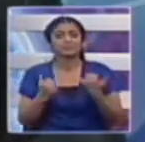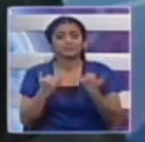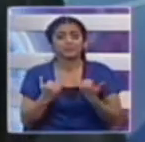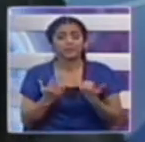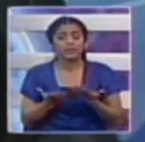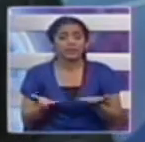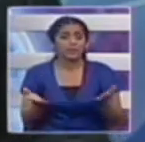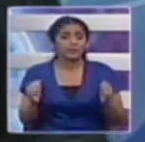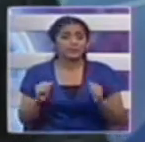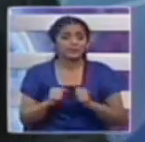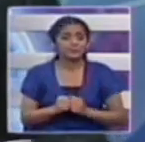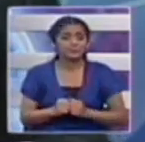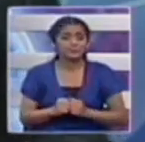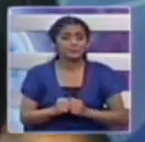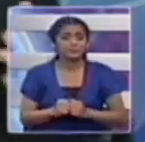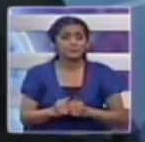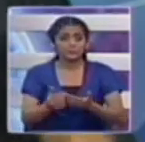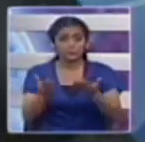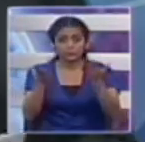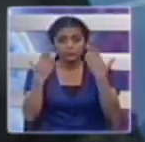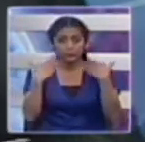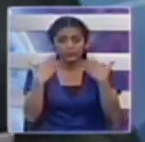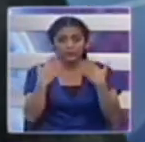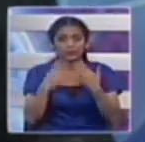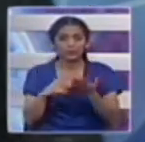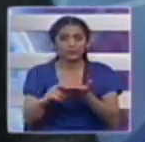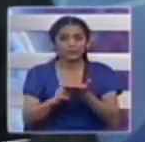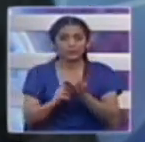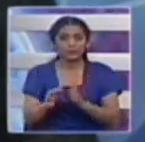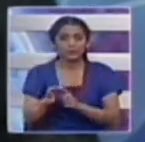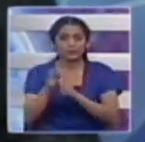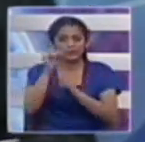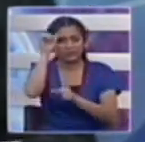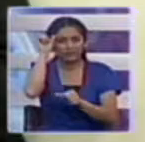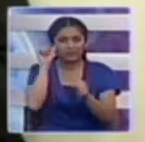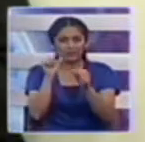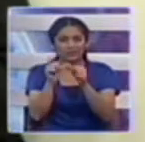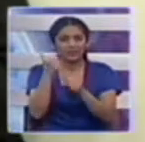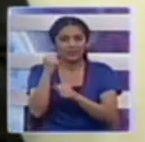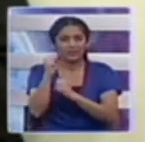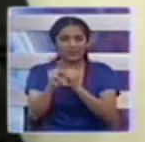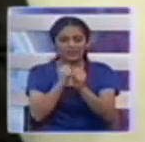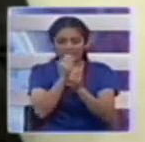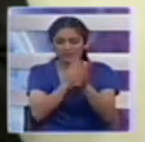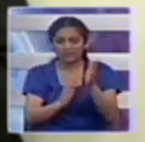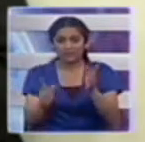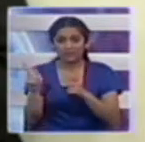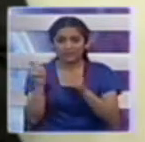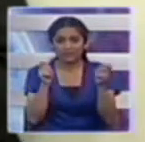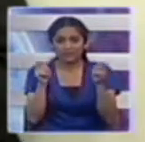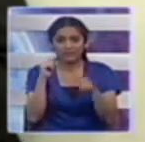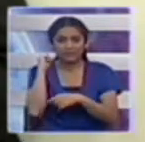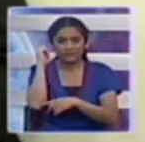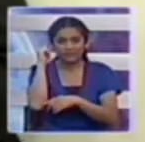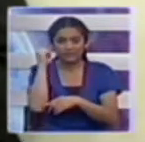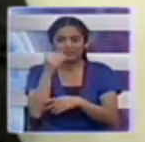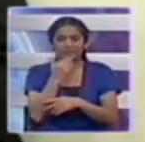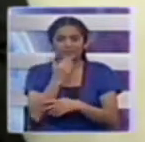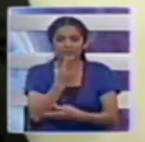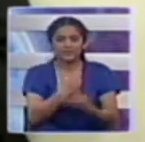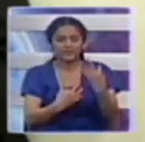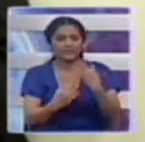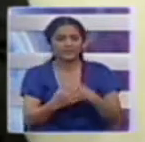muy grande en la ciudad de Guayaquil. Cuéntenos un poquito. Bienvenida. Buenos días, Fernando, amigos televidentes. Efectivamente, este